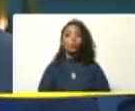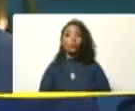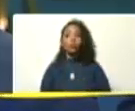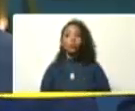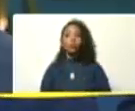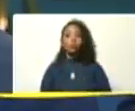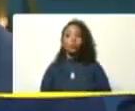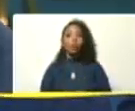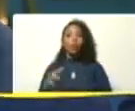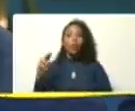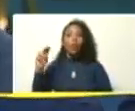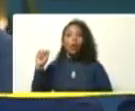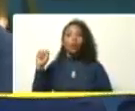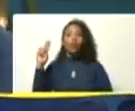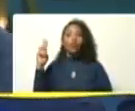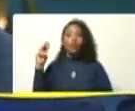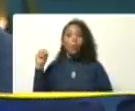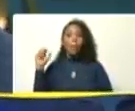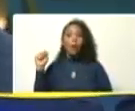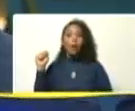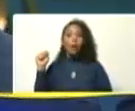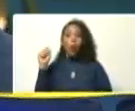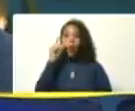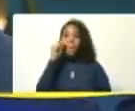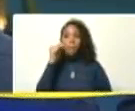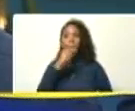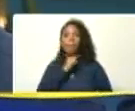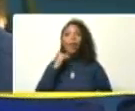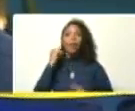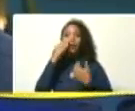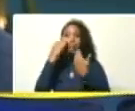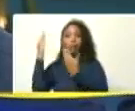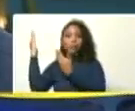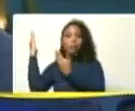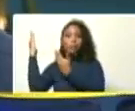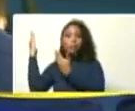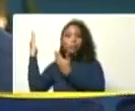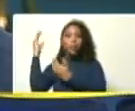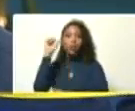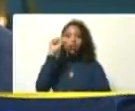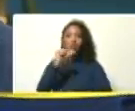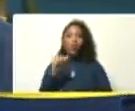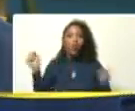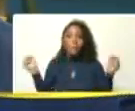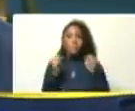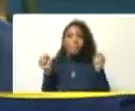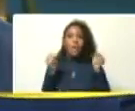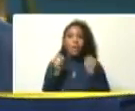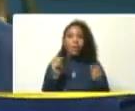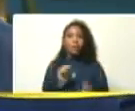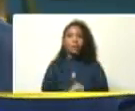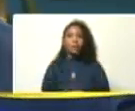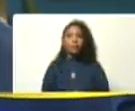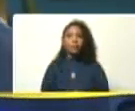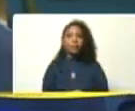Numa Molina, perdón. Numa Molina, del sur de Mérida,